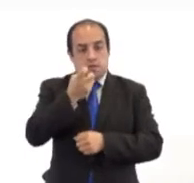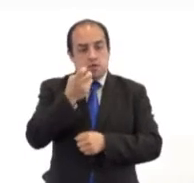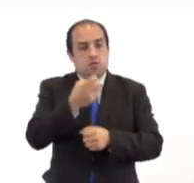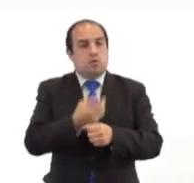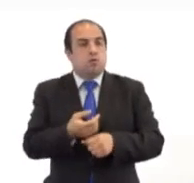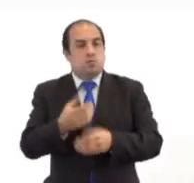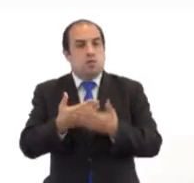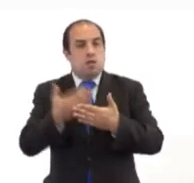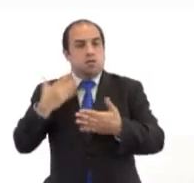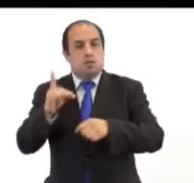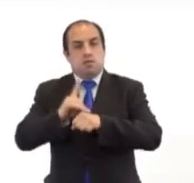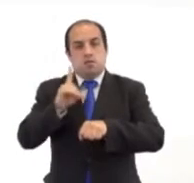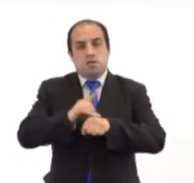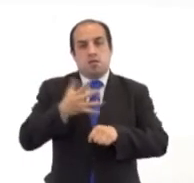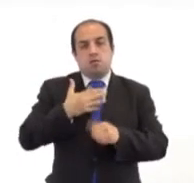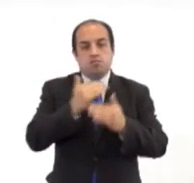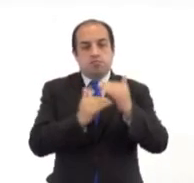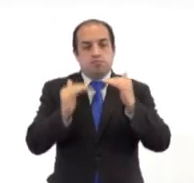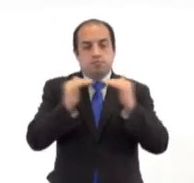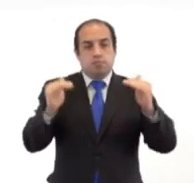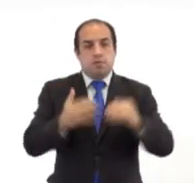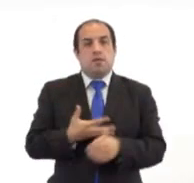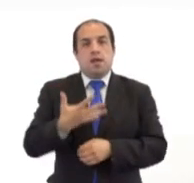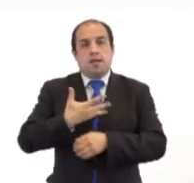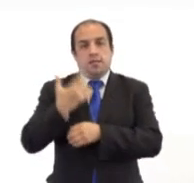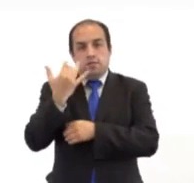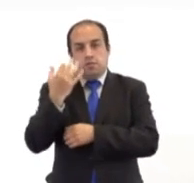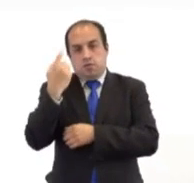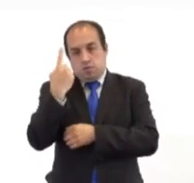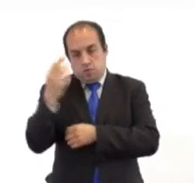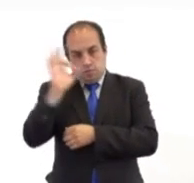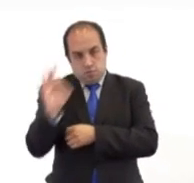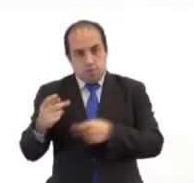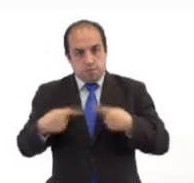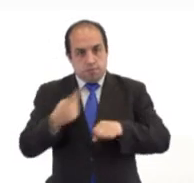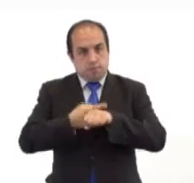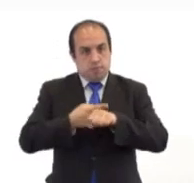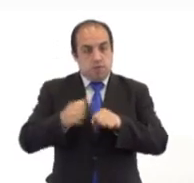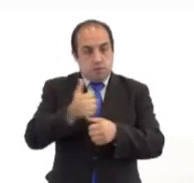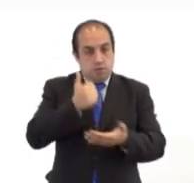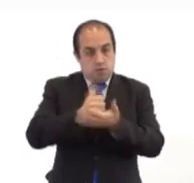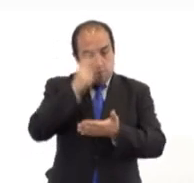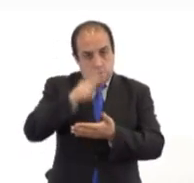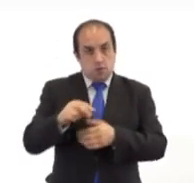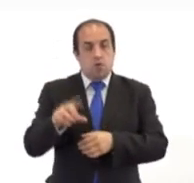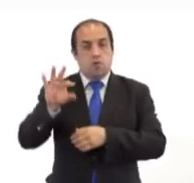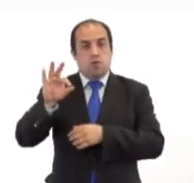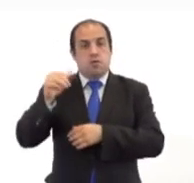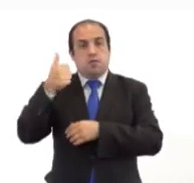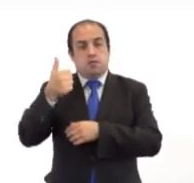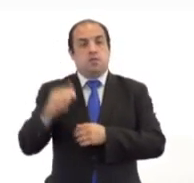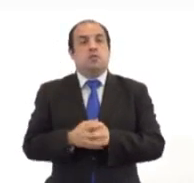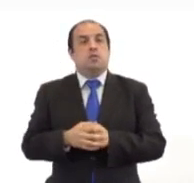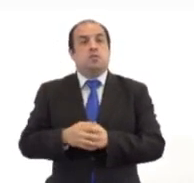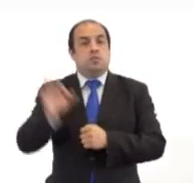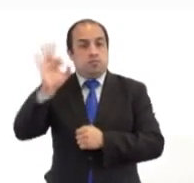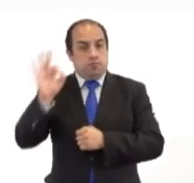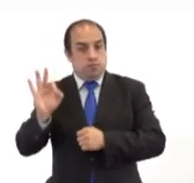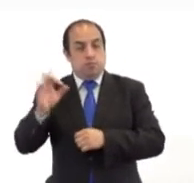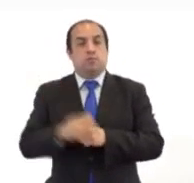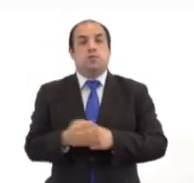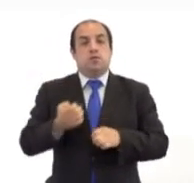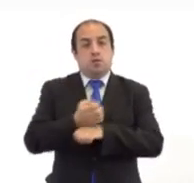cerca del 50%, ayer fue 51% de pacientes son de la Ciudad de México, 46% refieren ser residentes del Estado de México